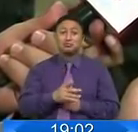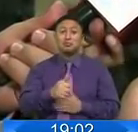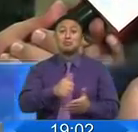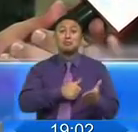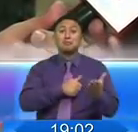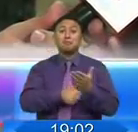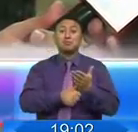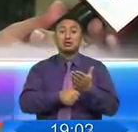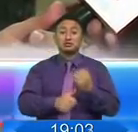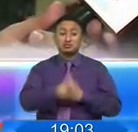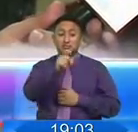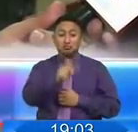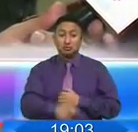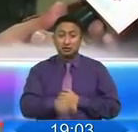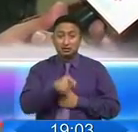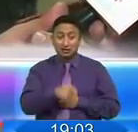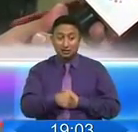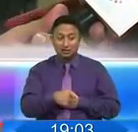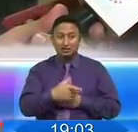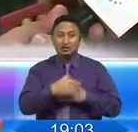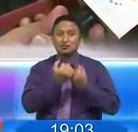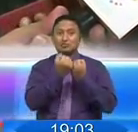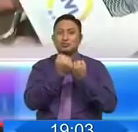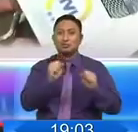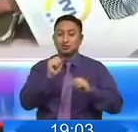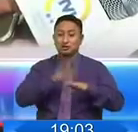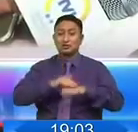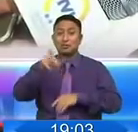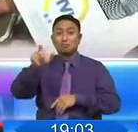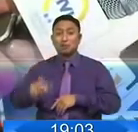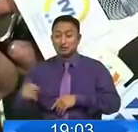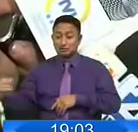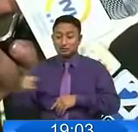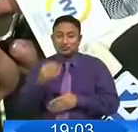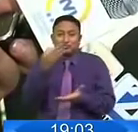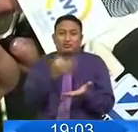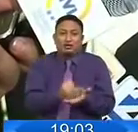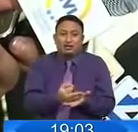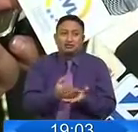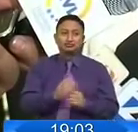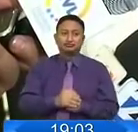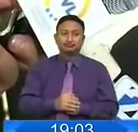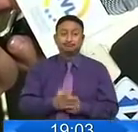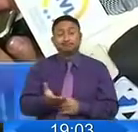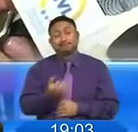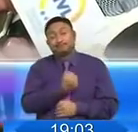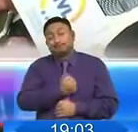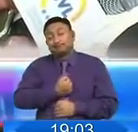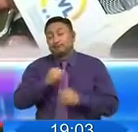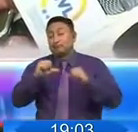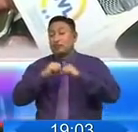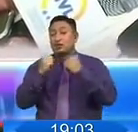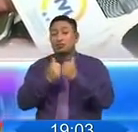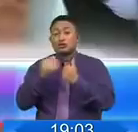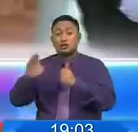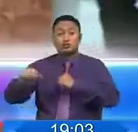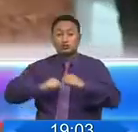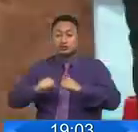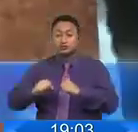por los propios interpelantes, que no asistieron a la sesión. Lamentablemente, el accionar de los asambleístas a veces deja mucho que